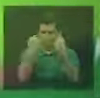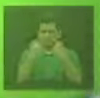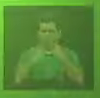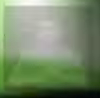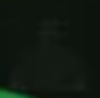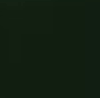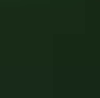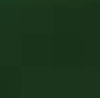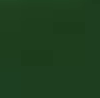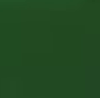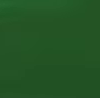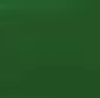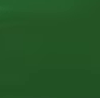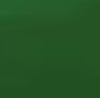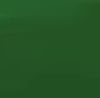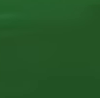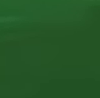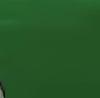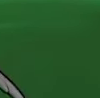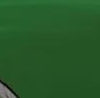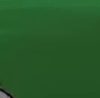volvemos.